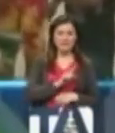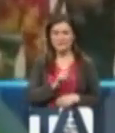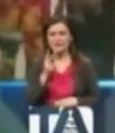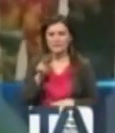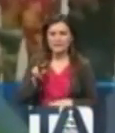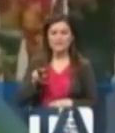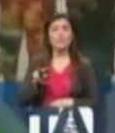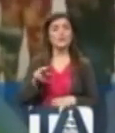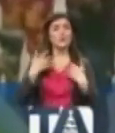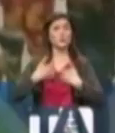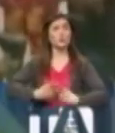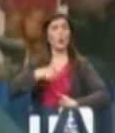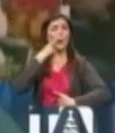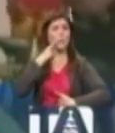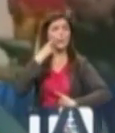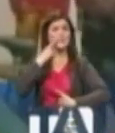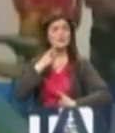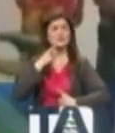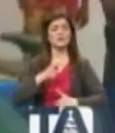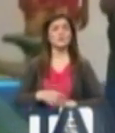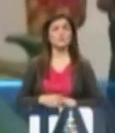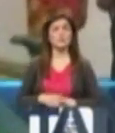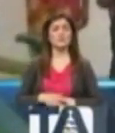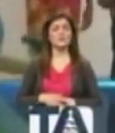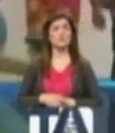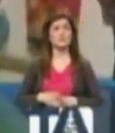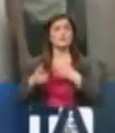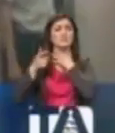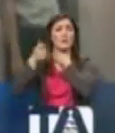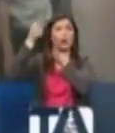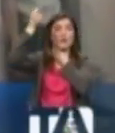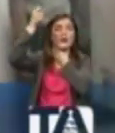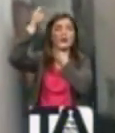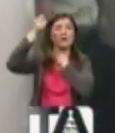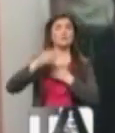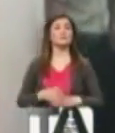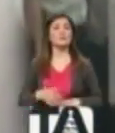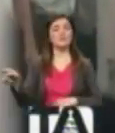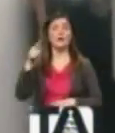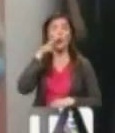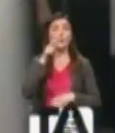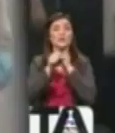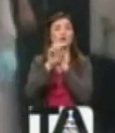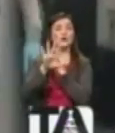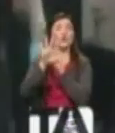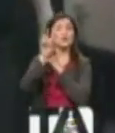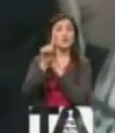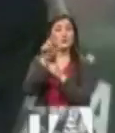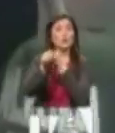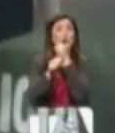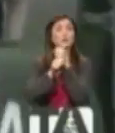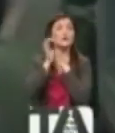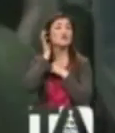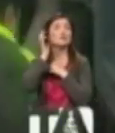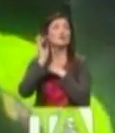verificar un cuerpo de sexo masculino en posición suspensión completa. Mario Olvera, de 51 años, había asesinado